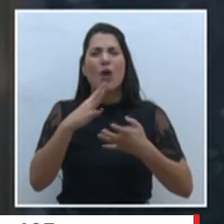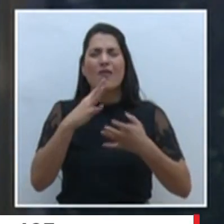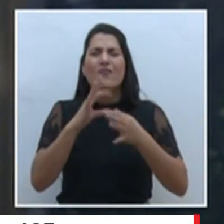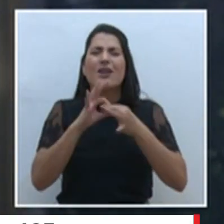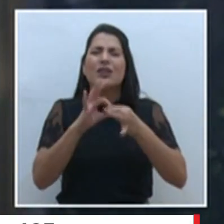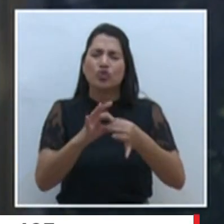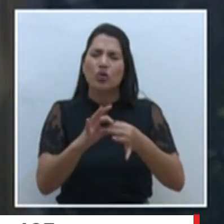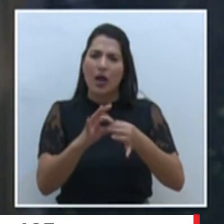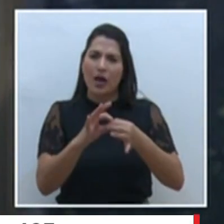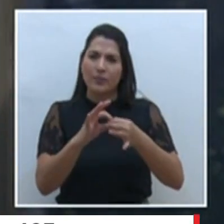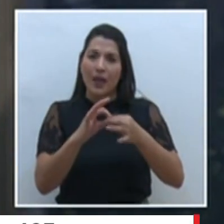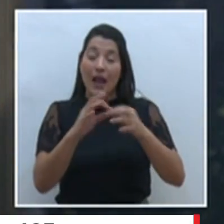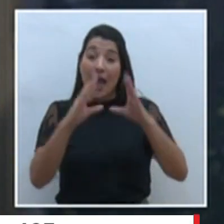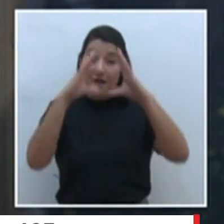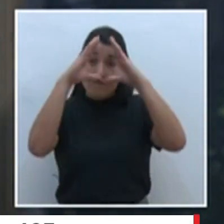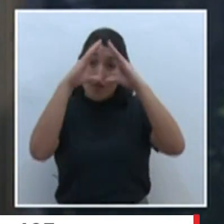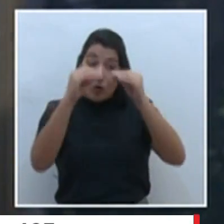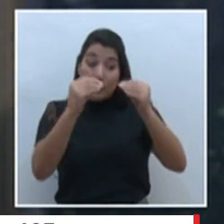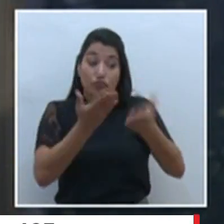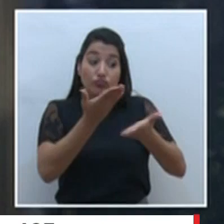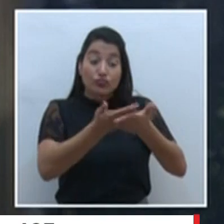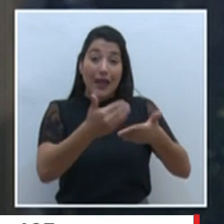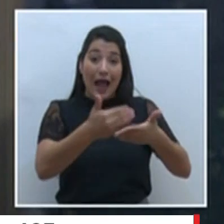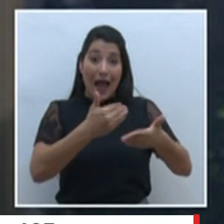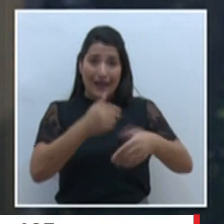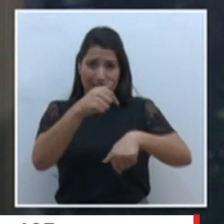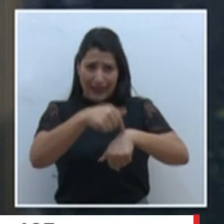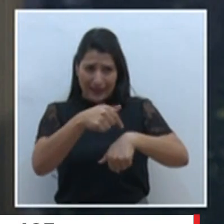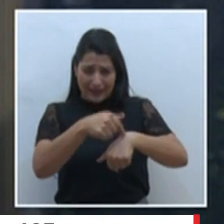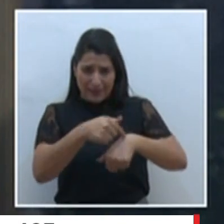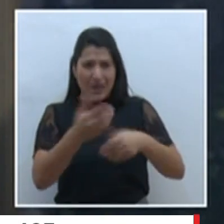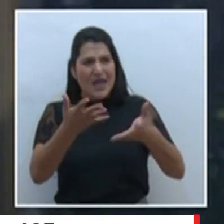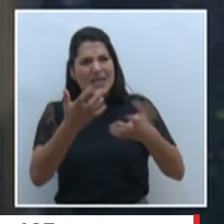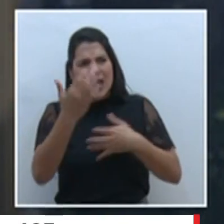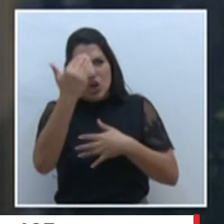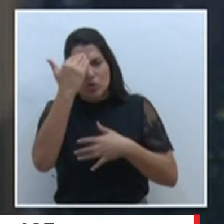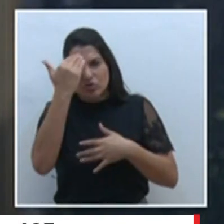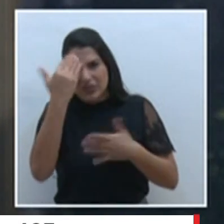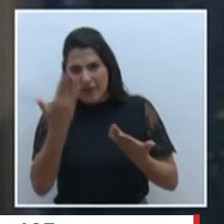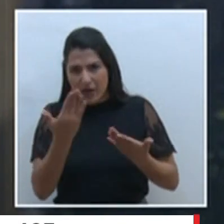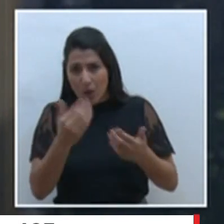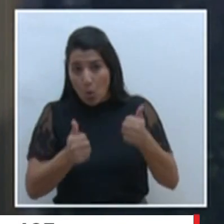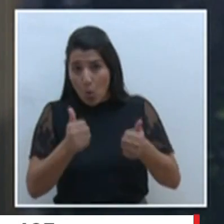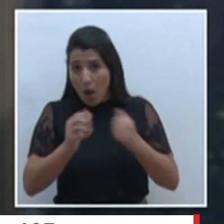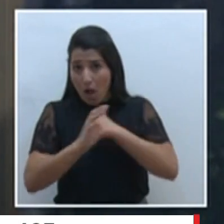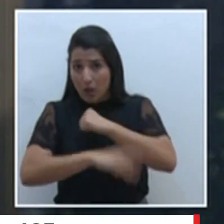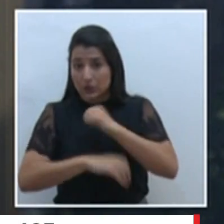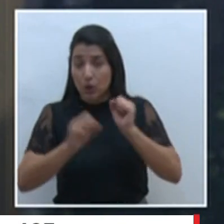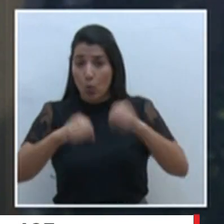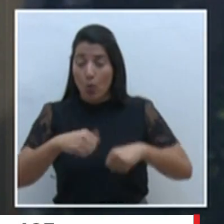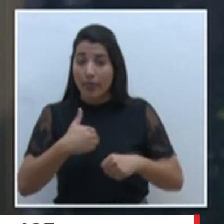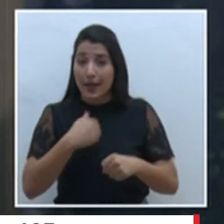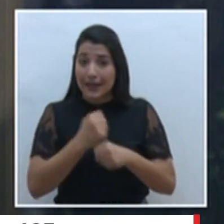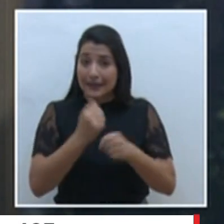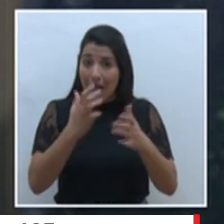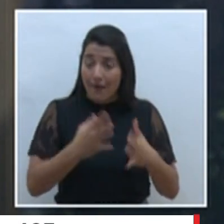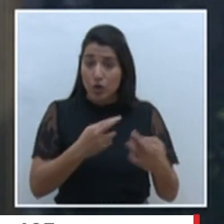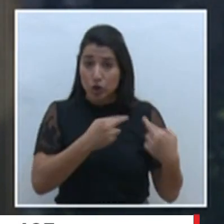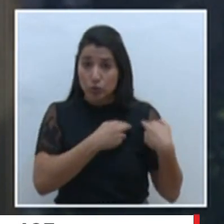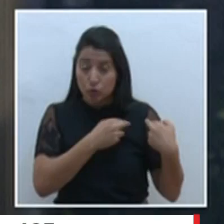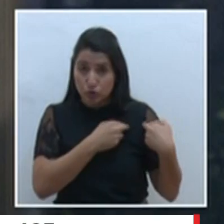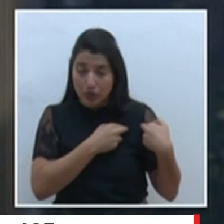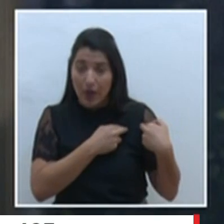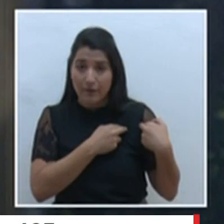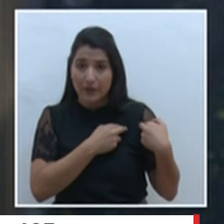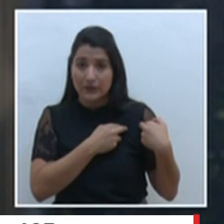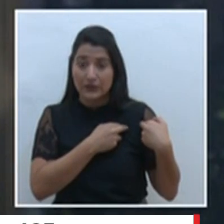de datos, no sé si don Daniel o don Mario. Quisiera saber primero qué se exponen los funcionarios que estarían siendo investigados, o